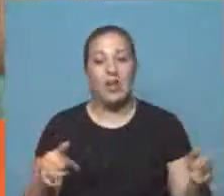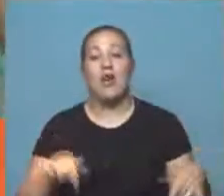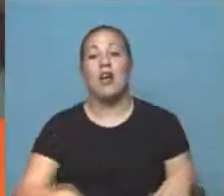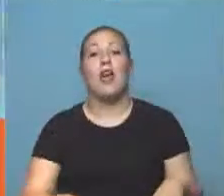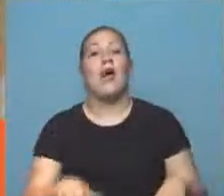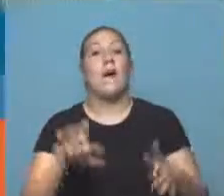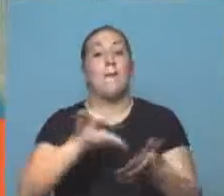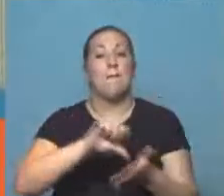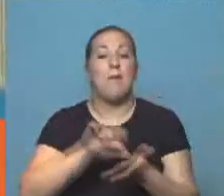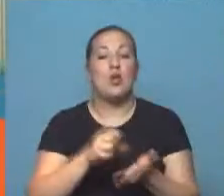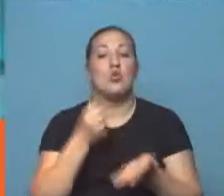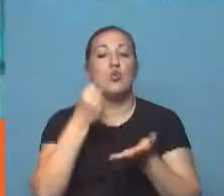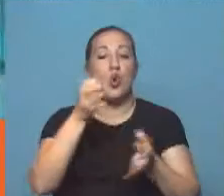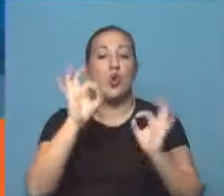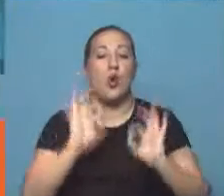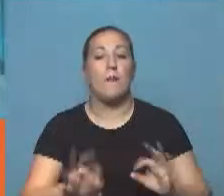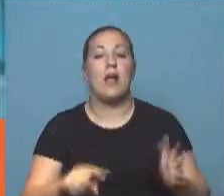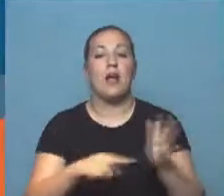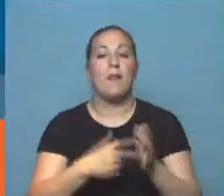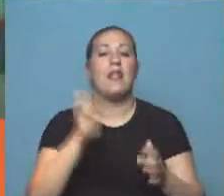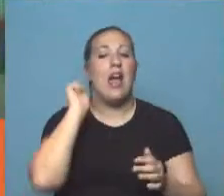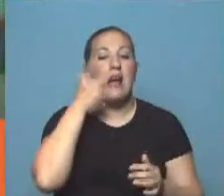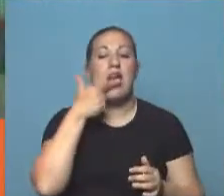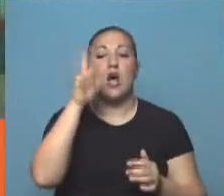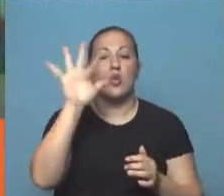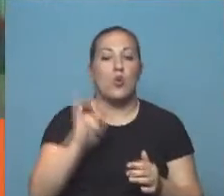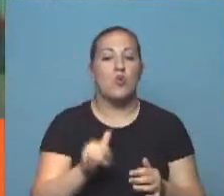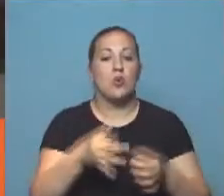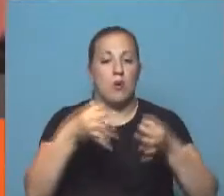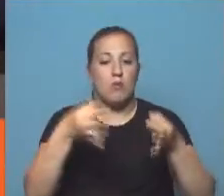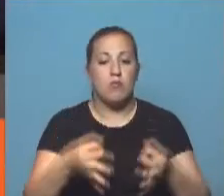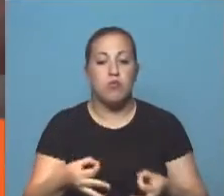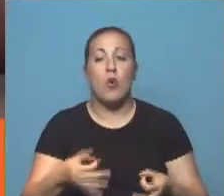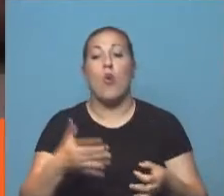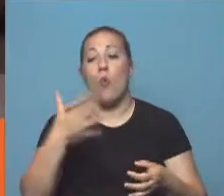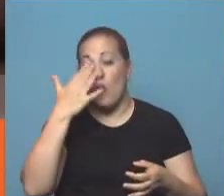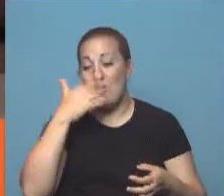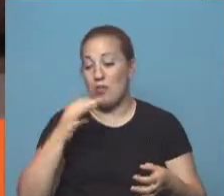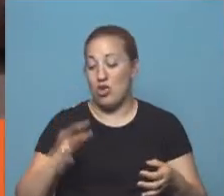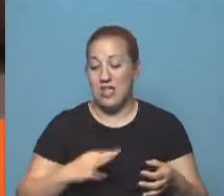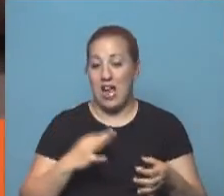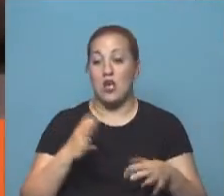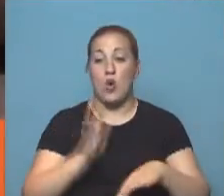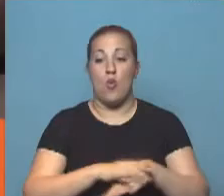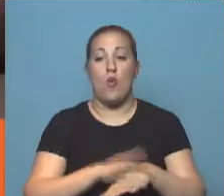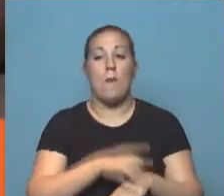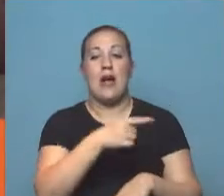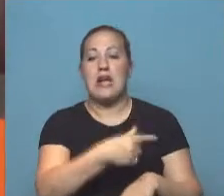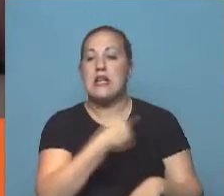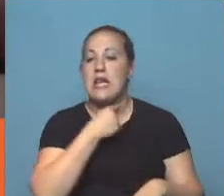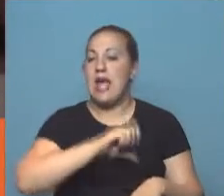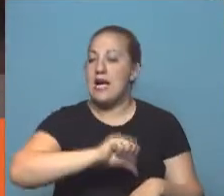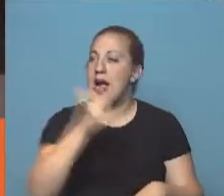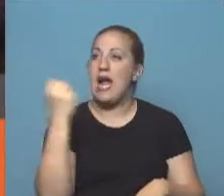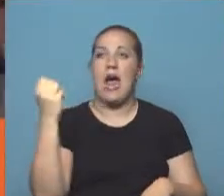área metropolitana de Buenos Aires en los servicios de gas, luz y demás. O sea, en concreto, hubo durante estos últimos años, a causa de que ustedes querían ganar las elecciones a todas